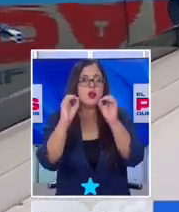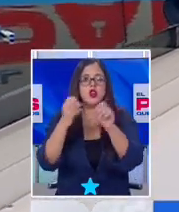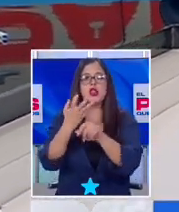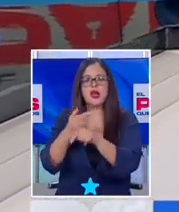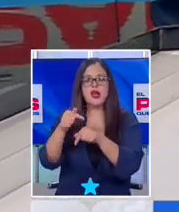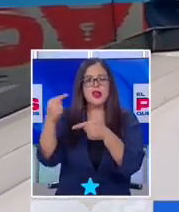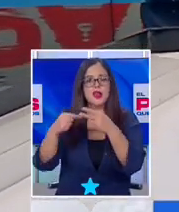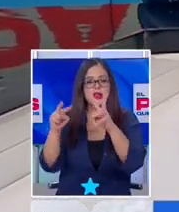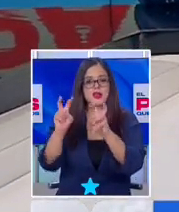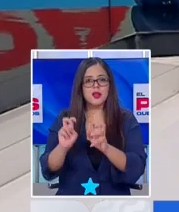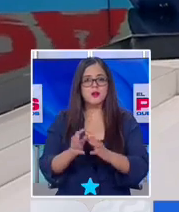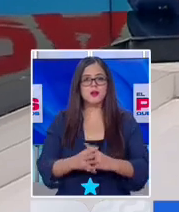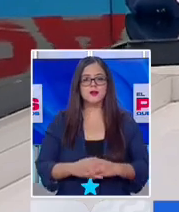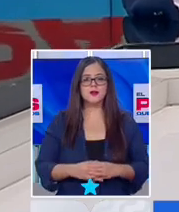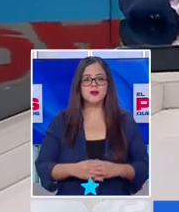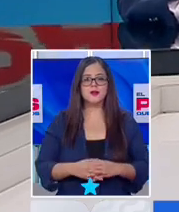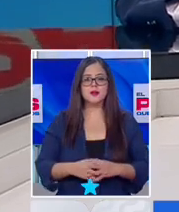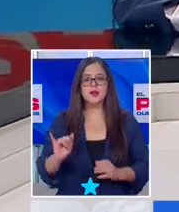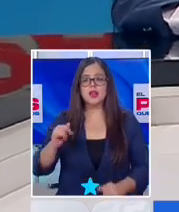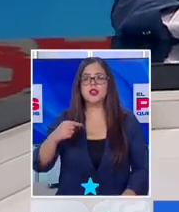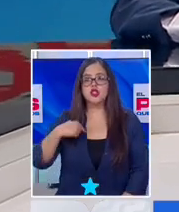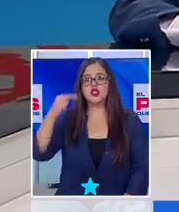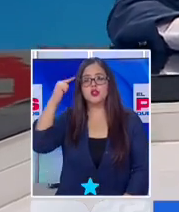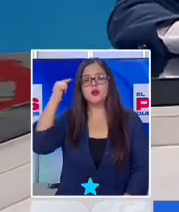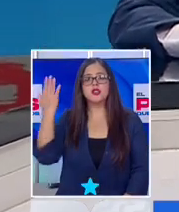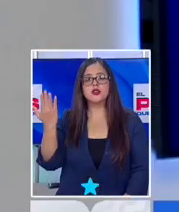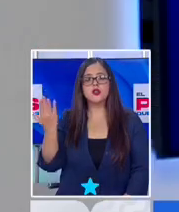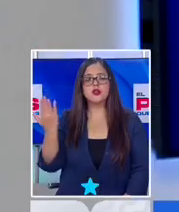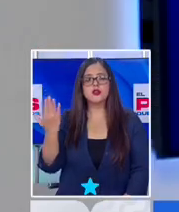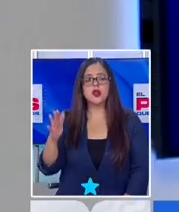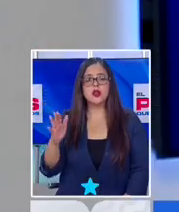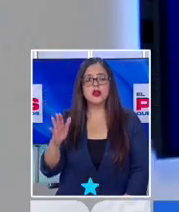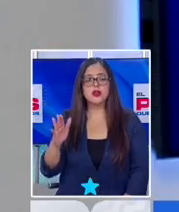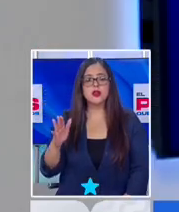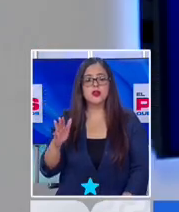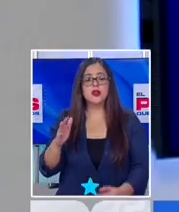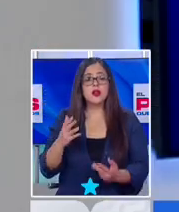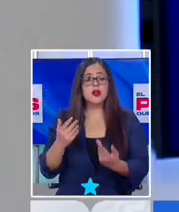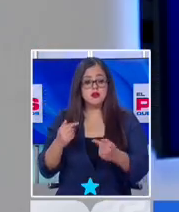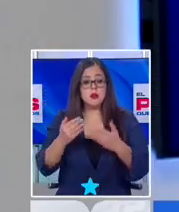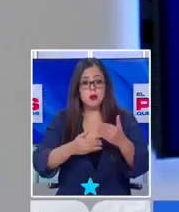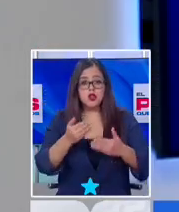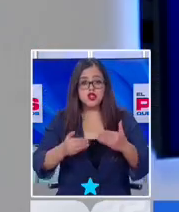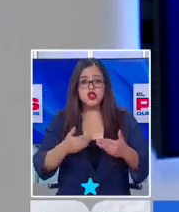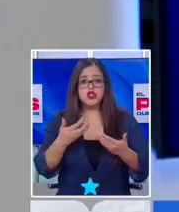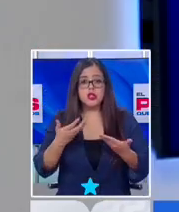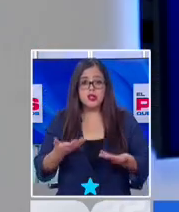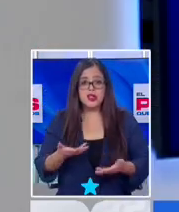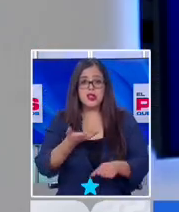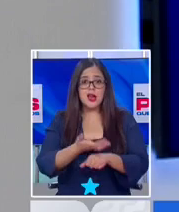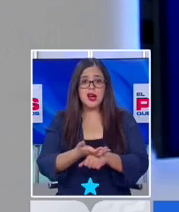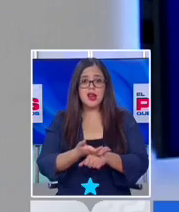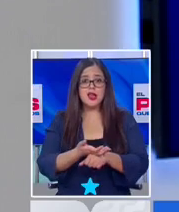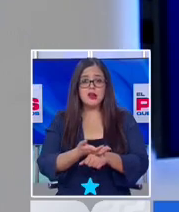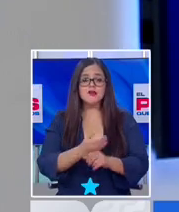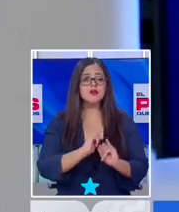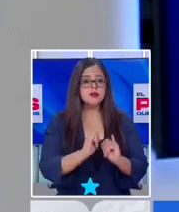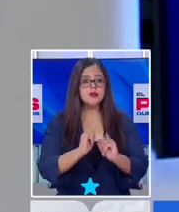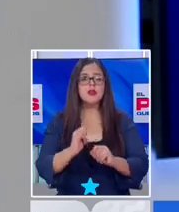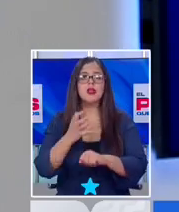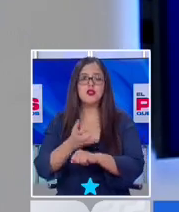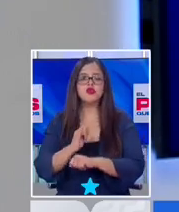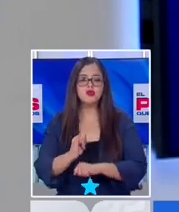sí yo creo que como se ha llevado ahora a cabo el proceso e información ha existido